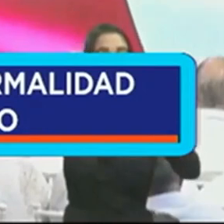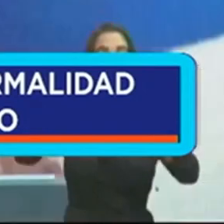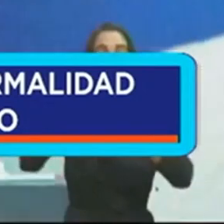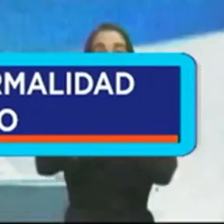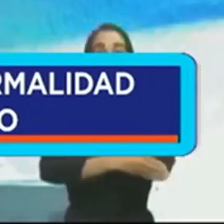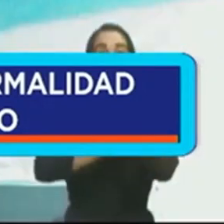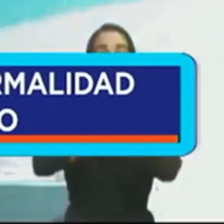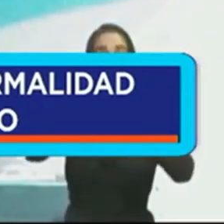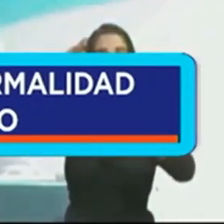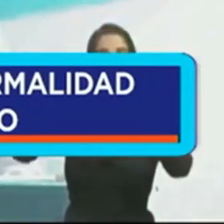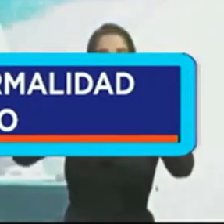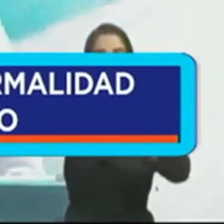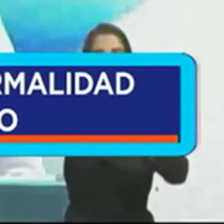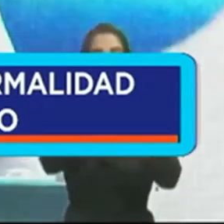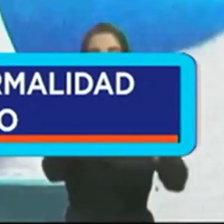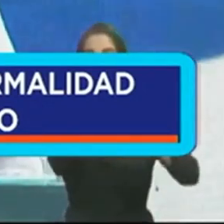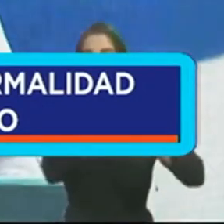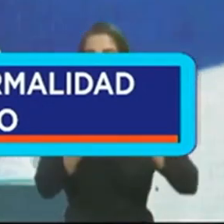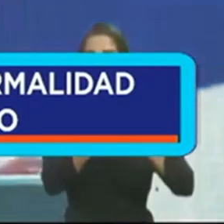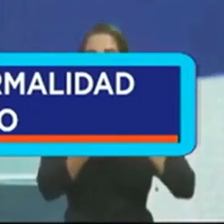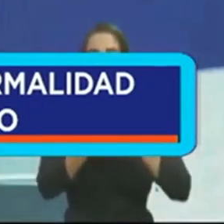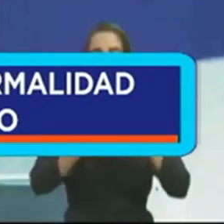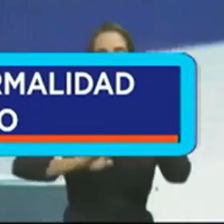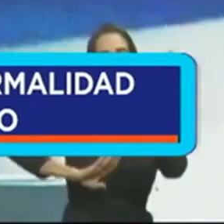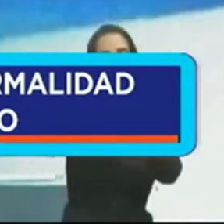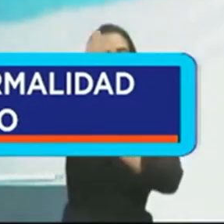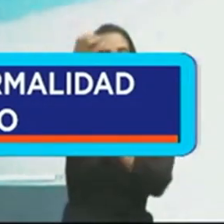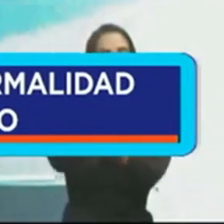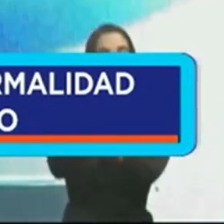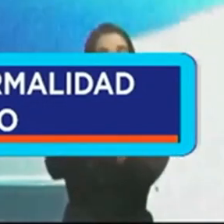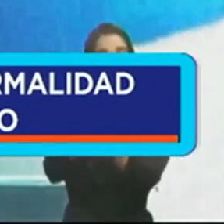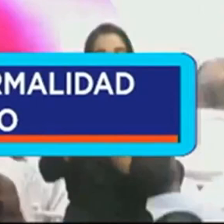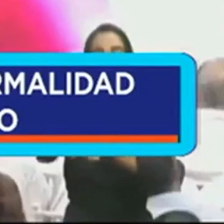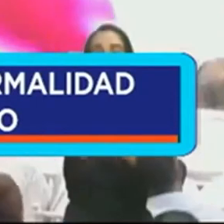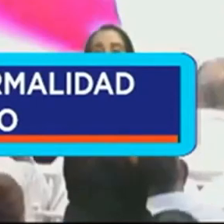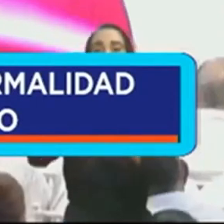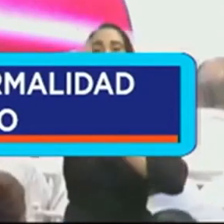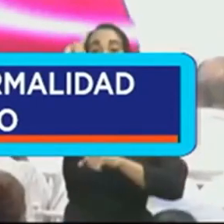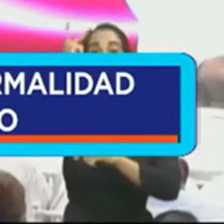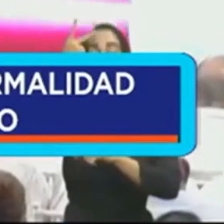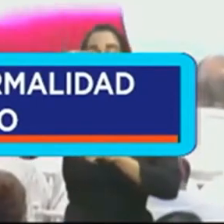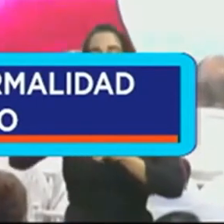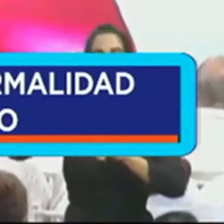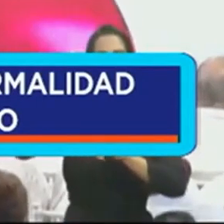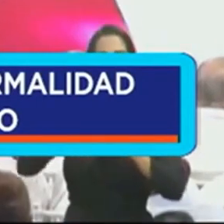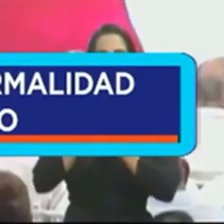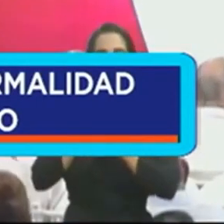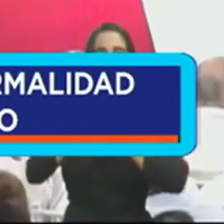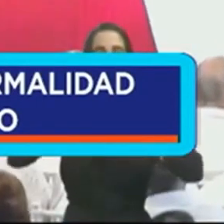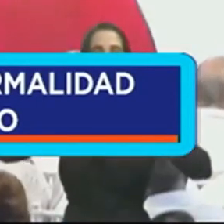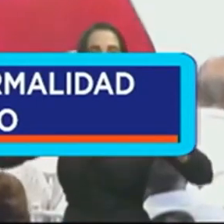justicia social y seguridad, de desarrollo económico y estabilidad política, abrimos la puerta para